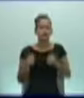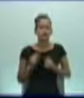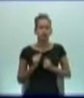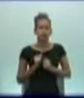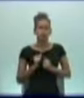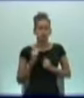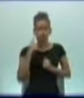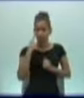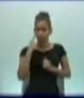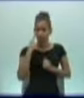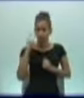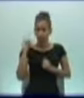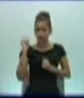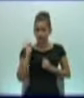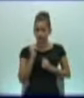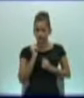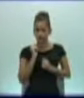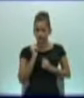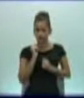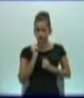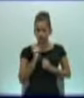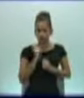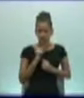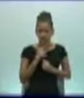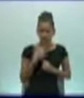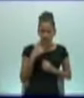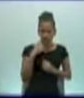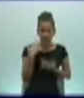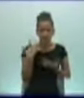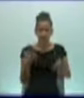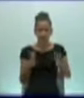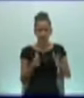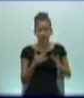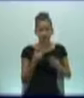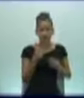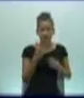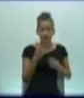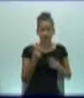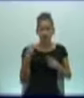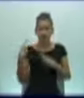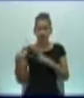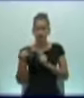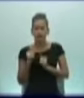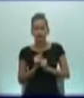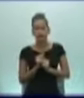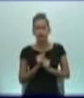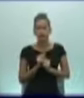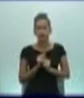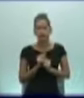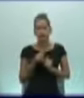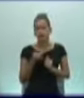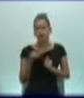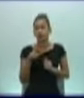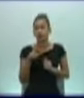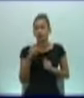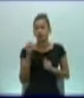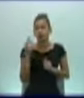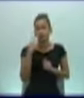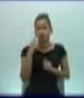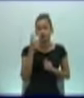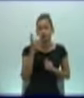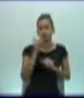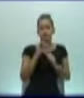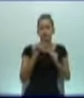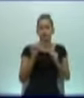Vamos a hallar qué parte es un número de otro, es decir, desde un problema típico de fracciones que ya es conocido por ustedes cuál es el procedimiento a